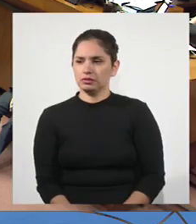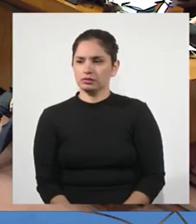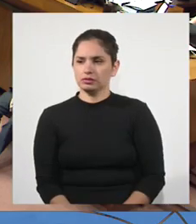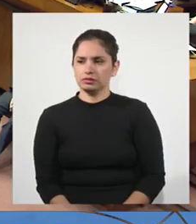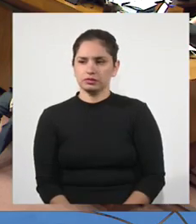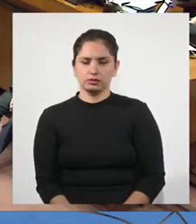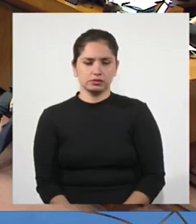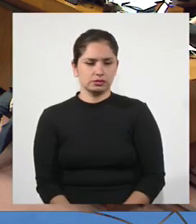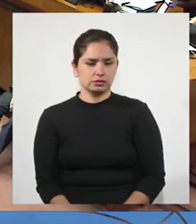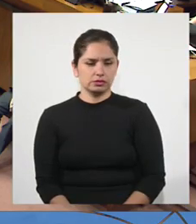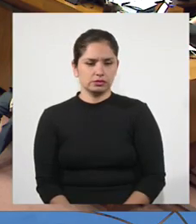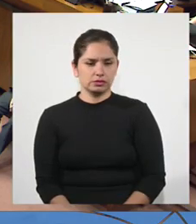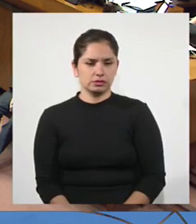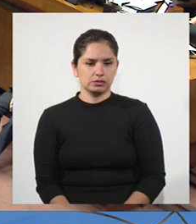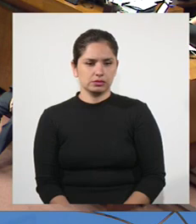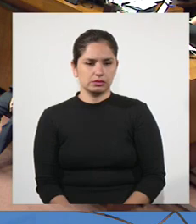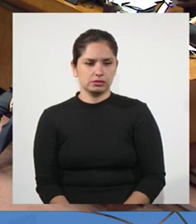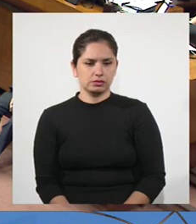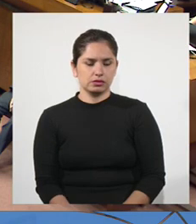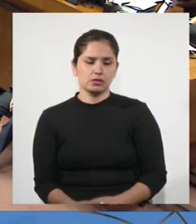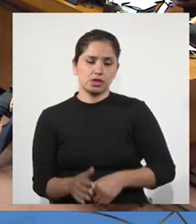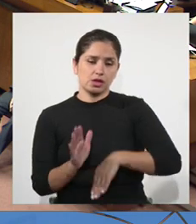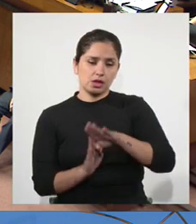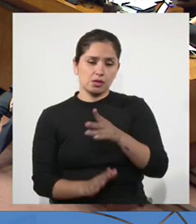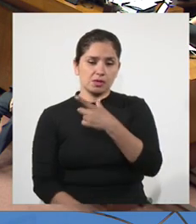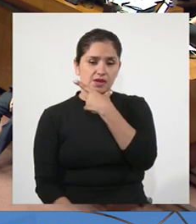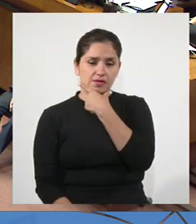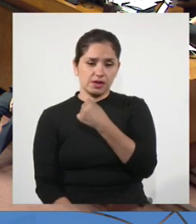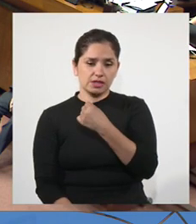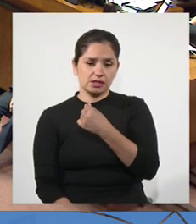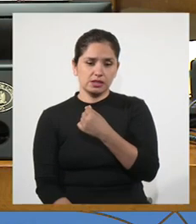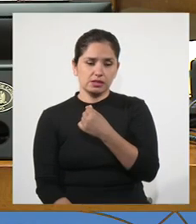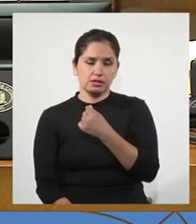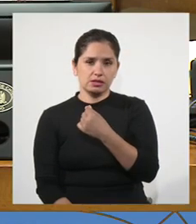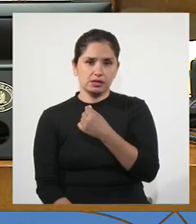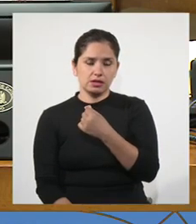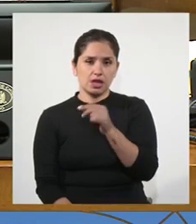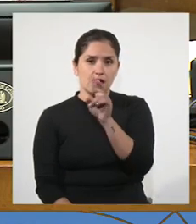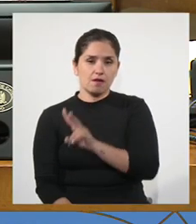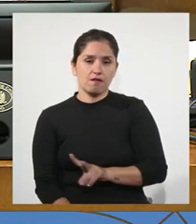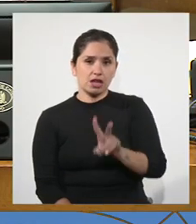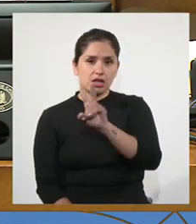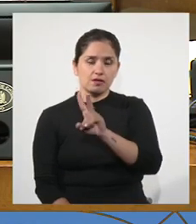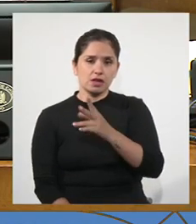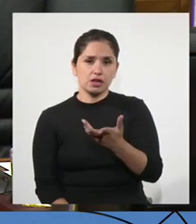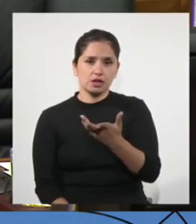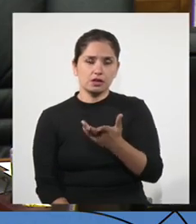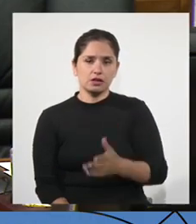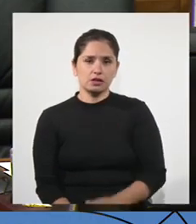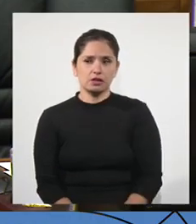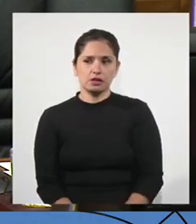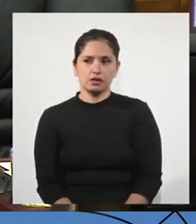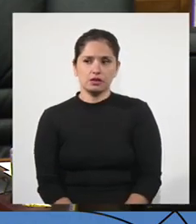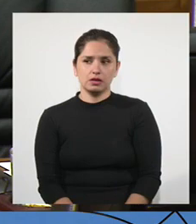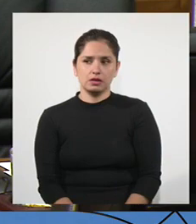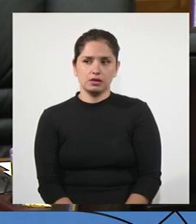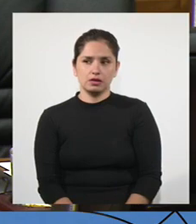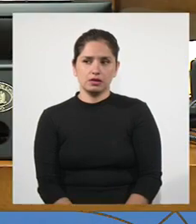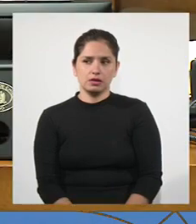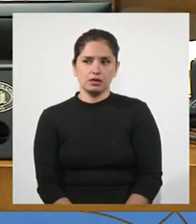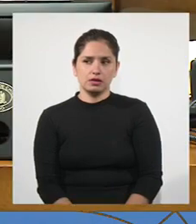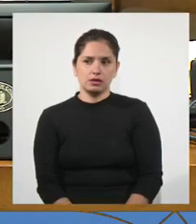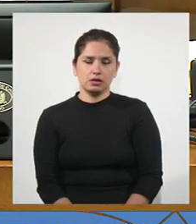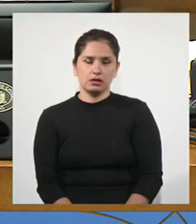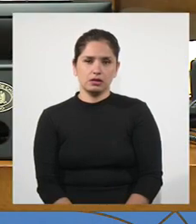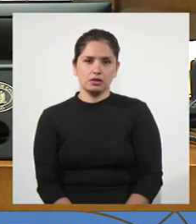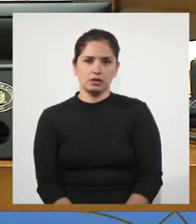que... Es más fácil, es que como ella podría repetir. Valdivia. Se va a llamar. Señor